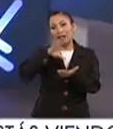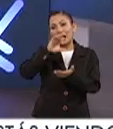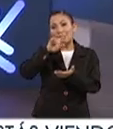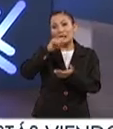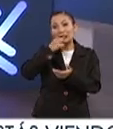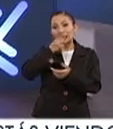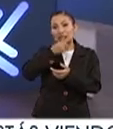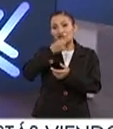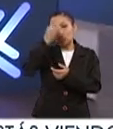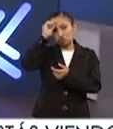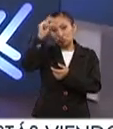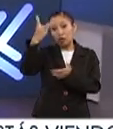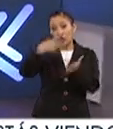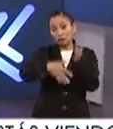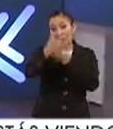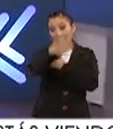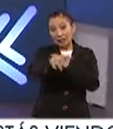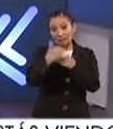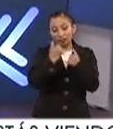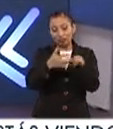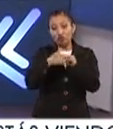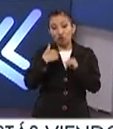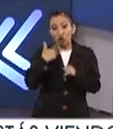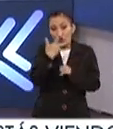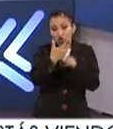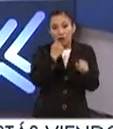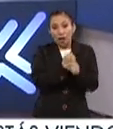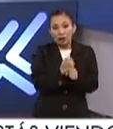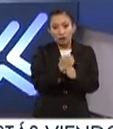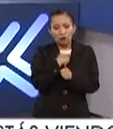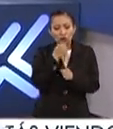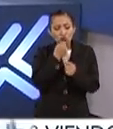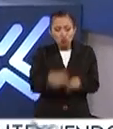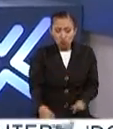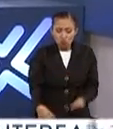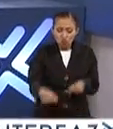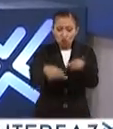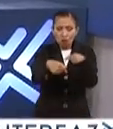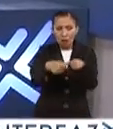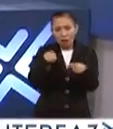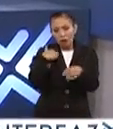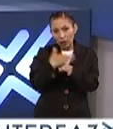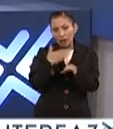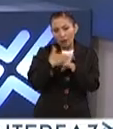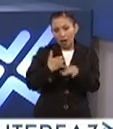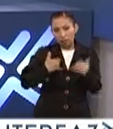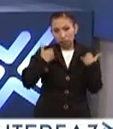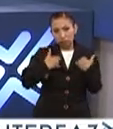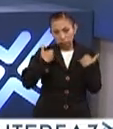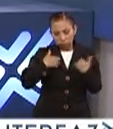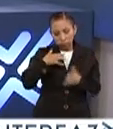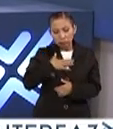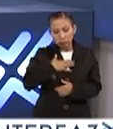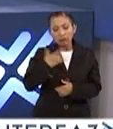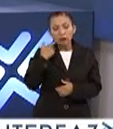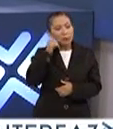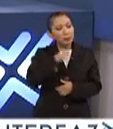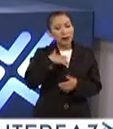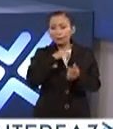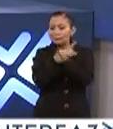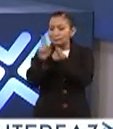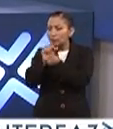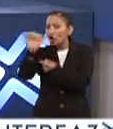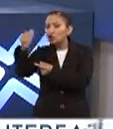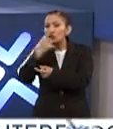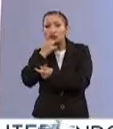niños sobredotados en el 2010. Yo tenía 8 años, entonces toda mi infancia, ahorita mi adolescencia, he tenido convivencia